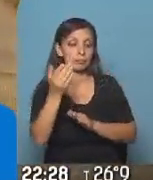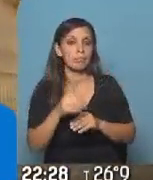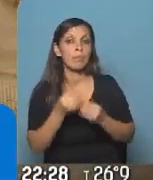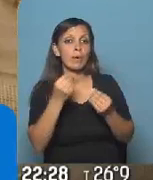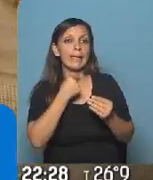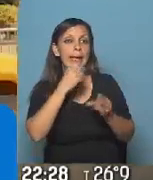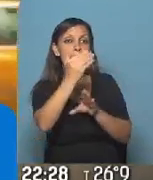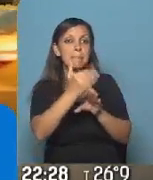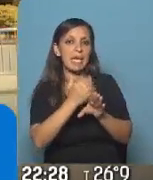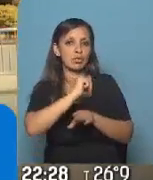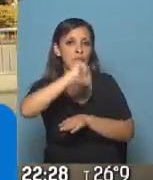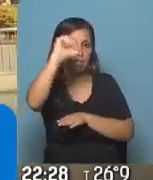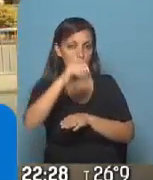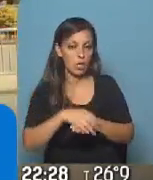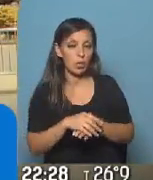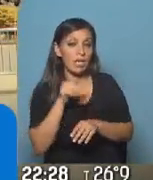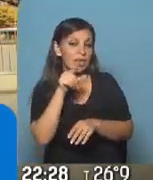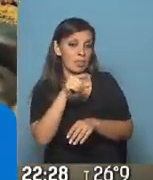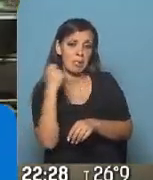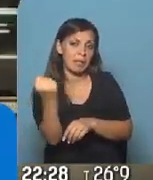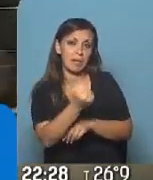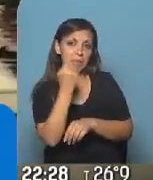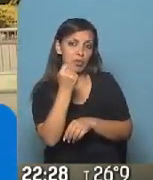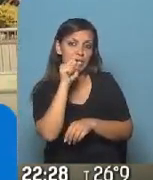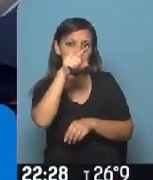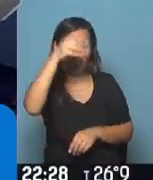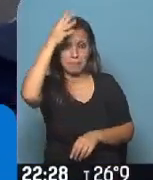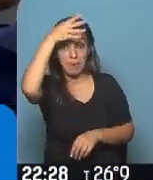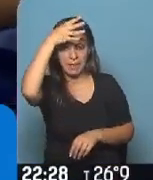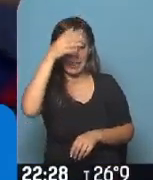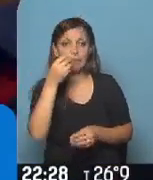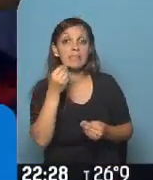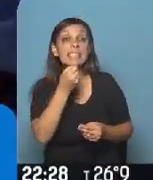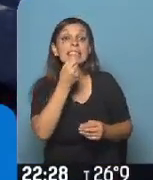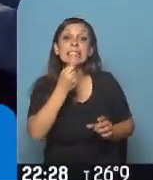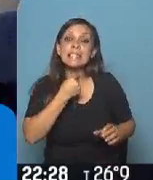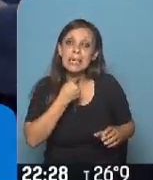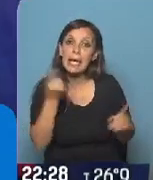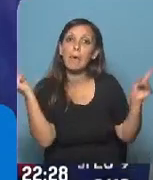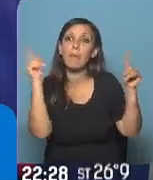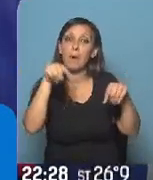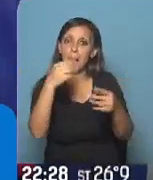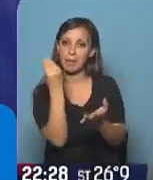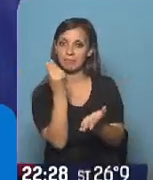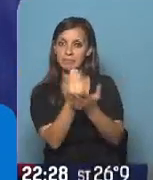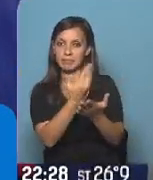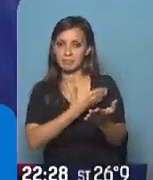la inflación. Algo vital para Trump si quiere ser reelecto en 2020.